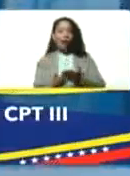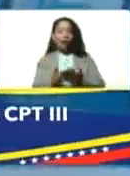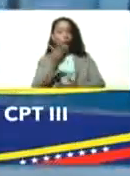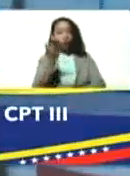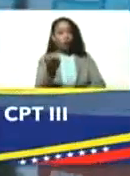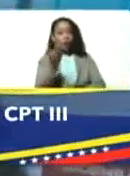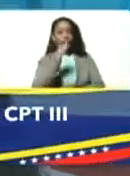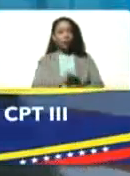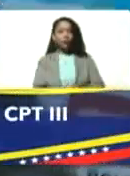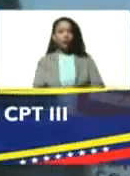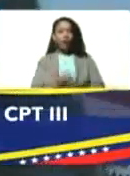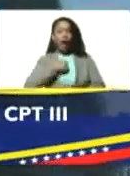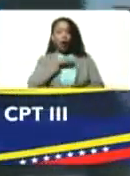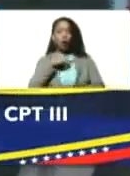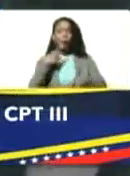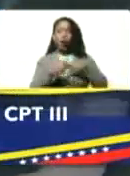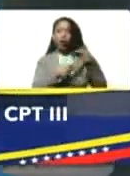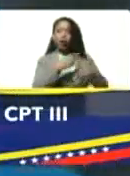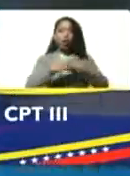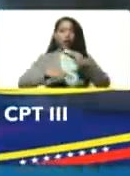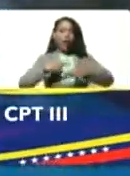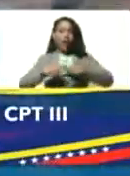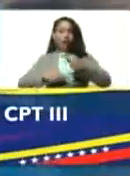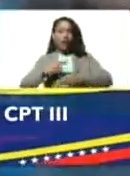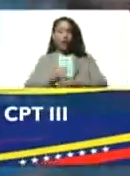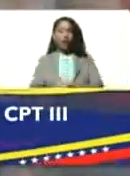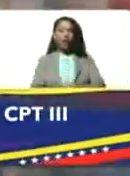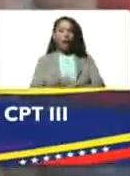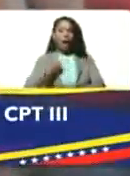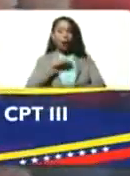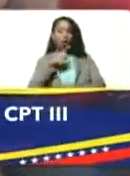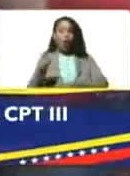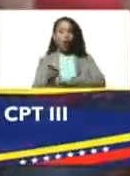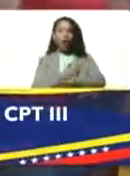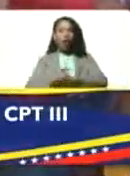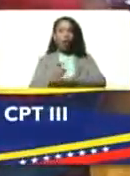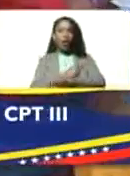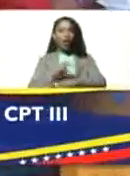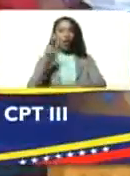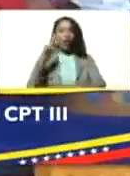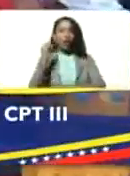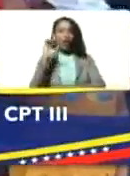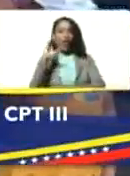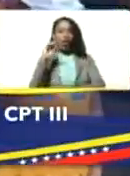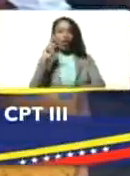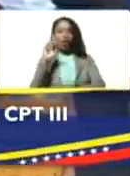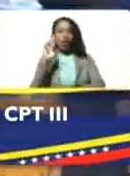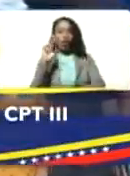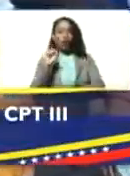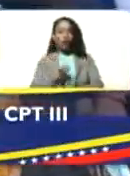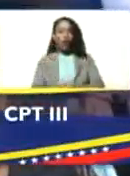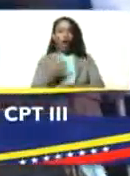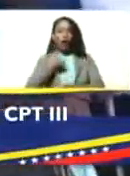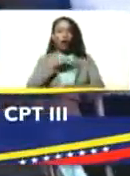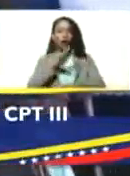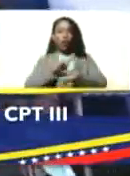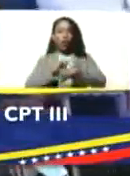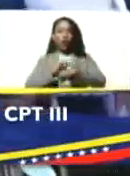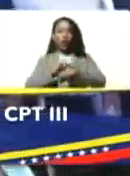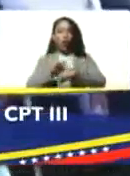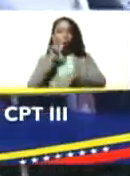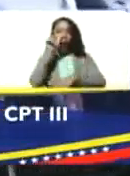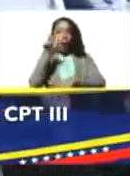usted, a nuestro proceso revolucionario, a nuestro gobernador Víctor Clar, a nuestro doctor